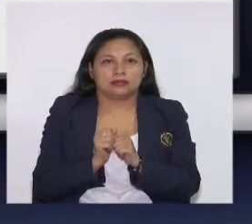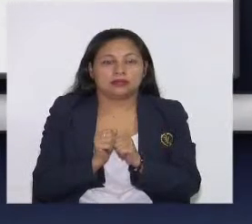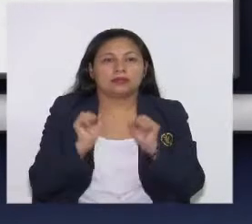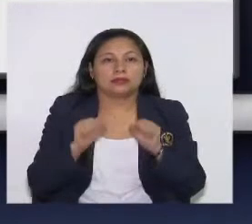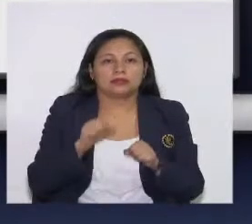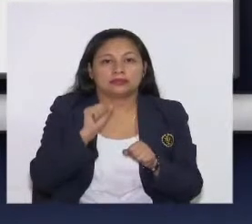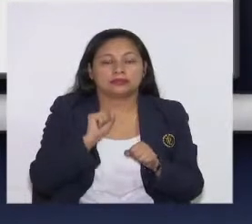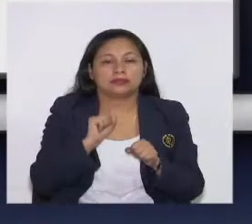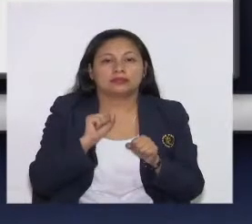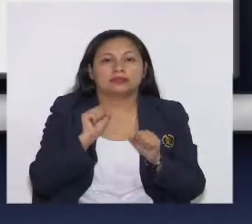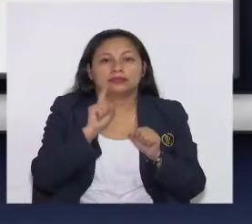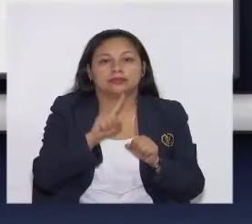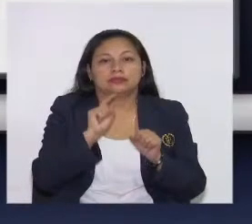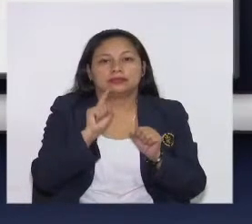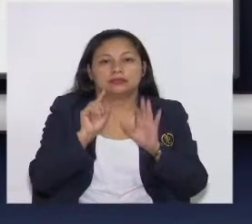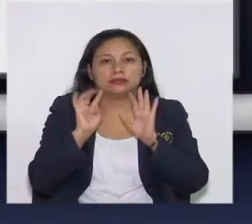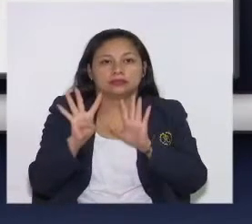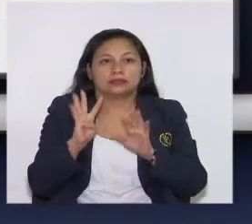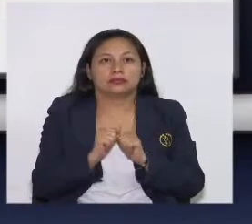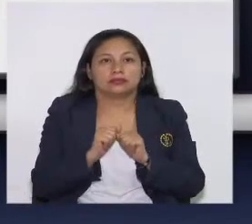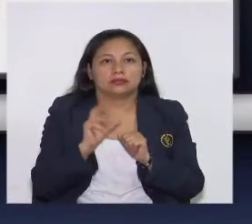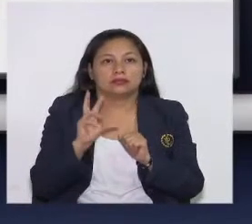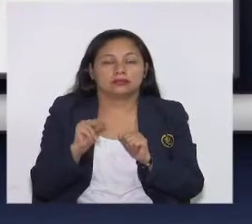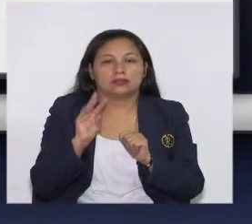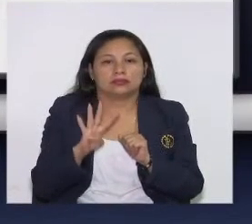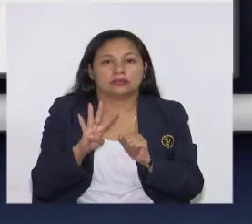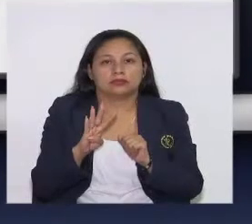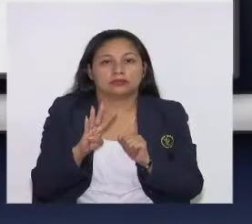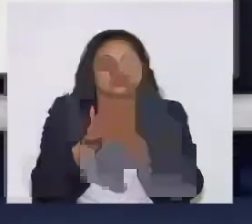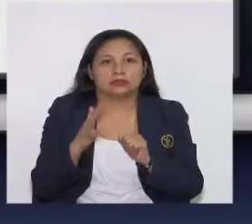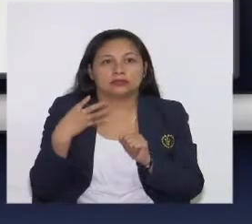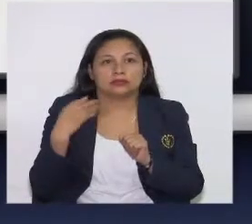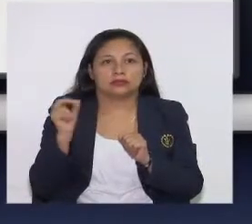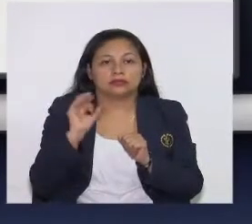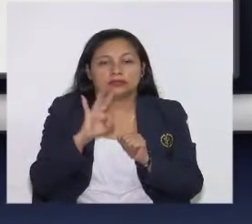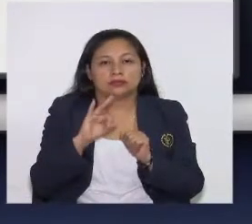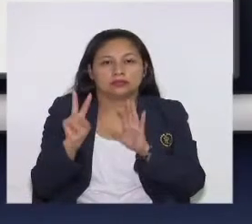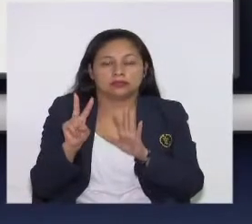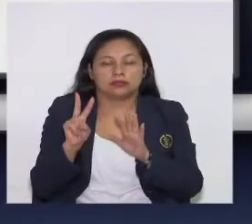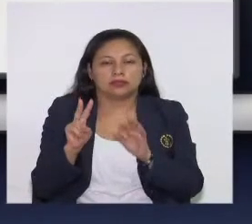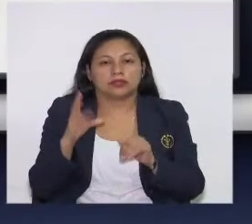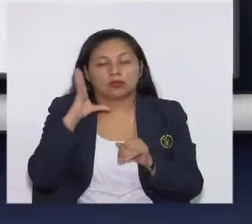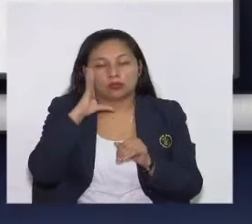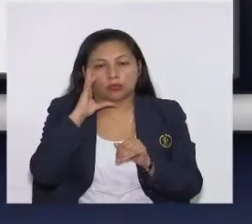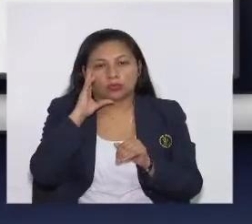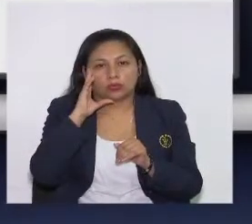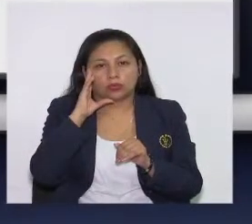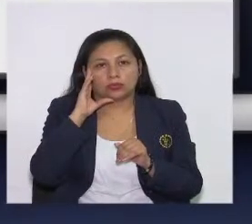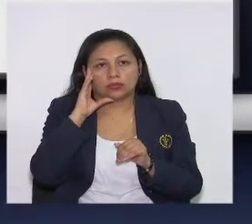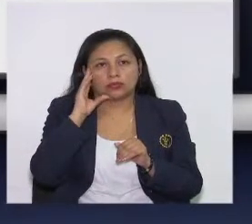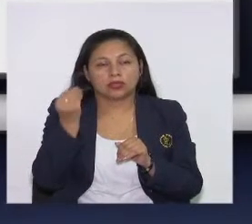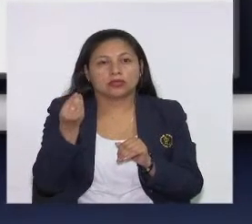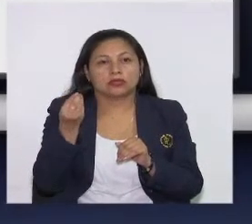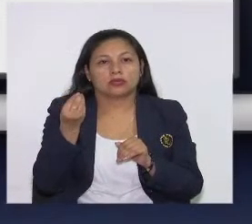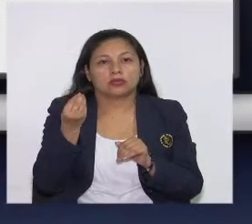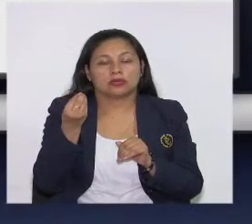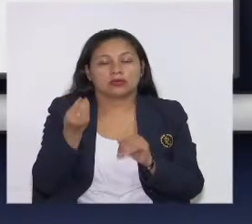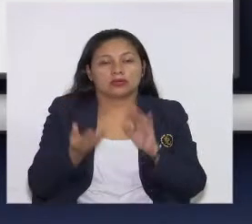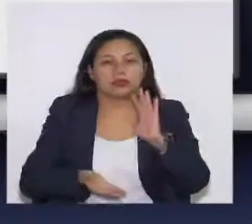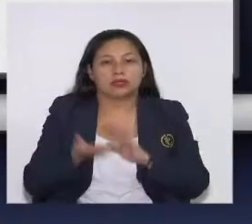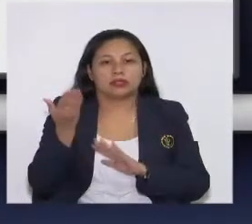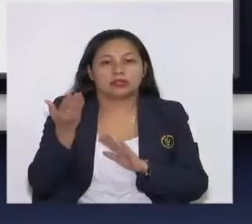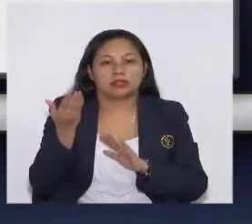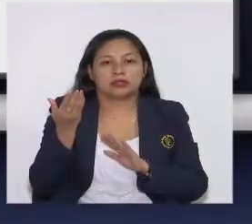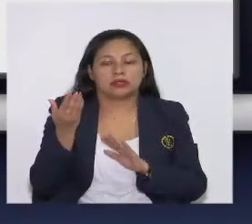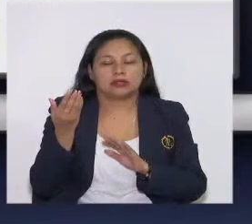Votos a favor, 119, en contra 4, ausentes 37. Por lo tanto,